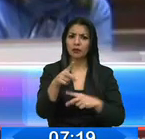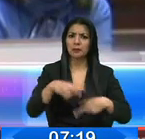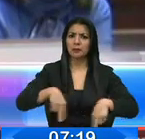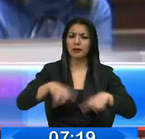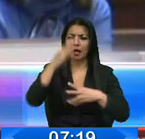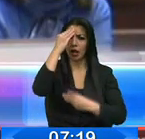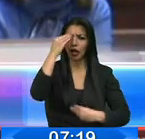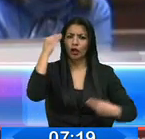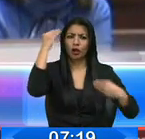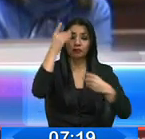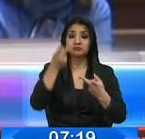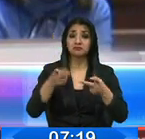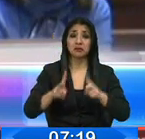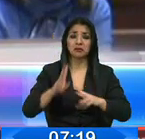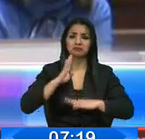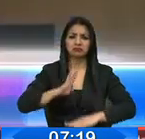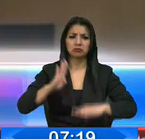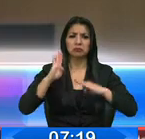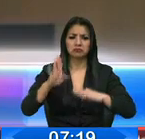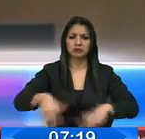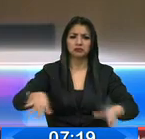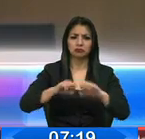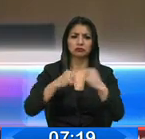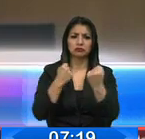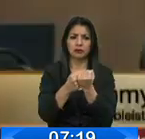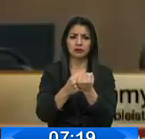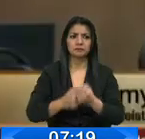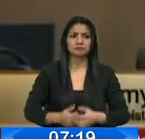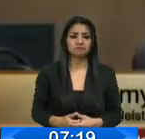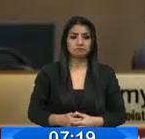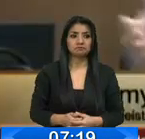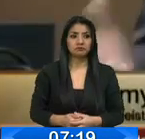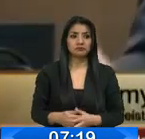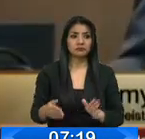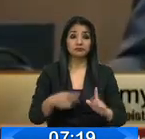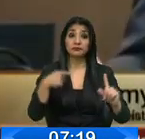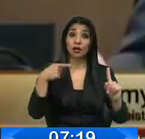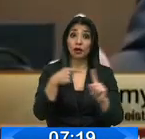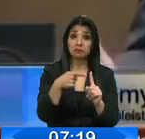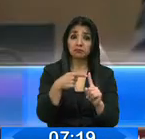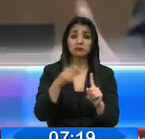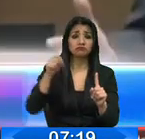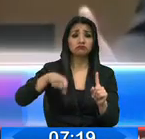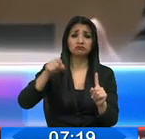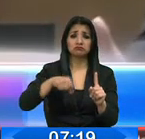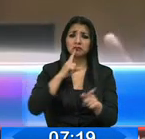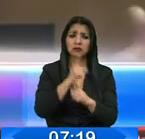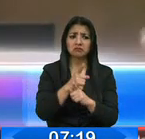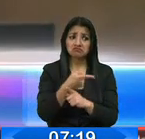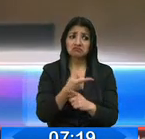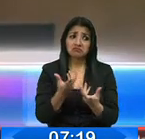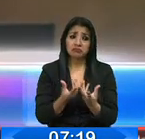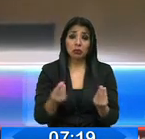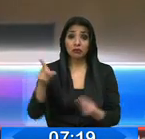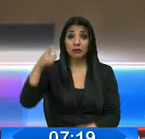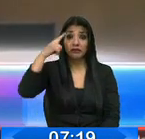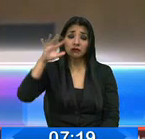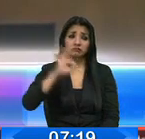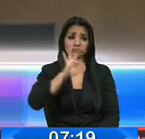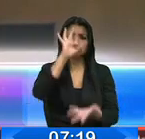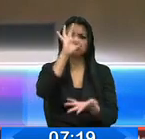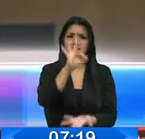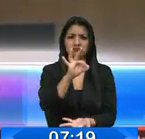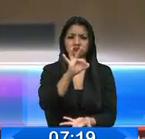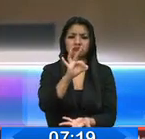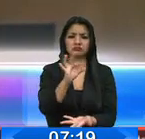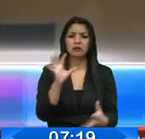y compromiso social. Y que es un hombre que está escogiendo como alternativa el gobierno nacional, que no